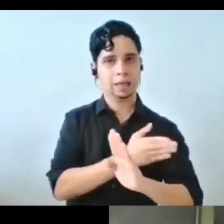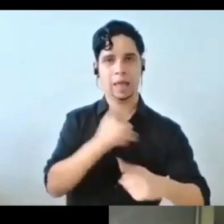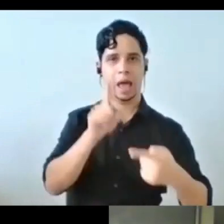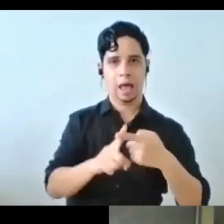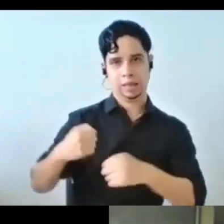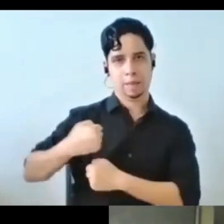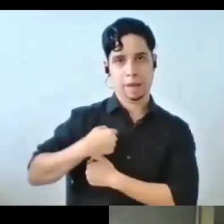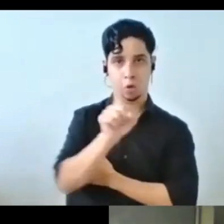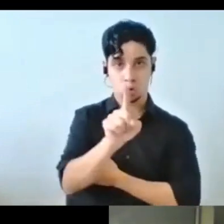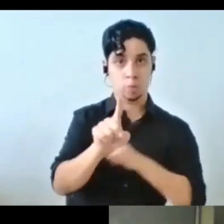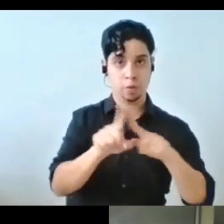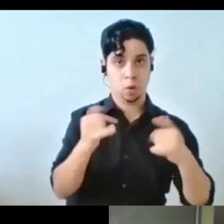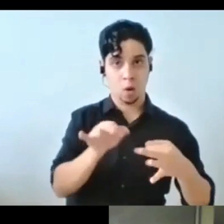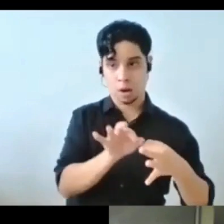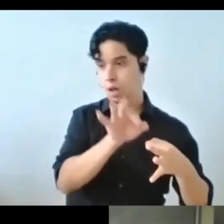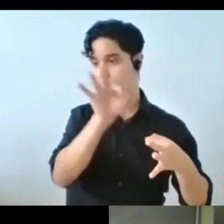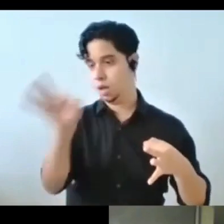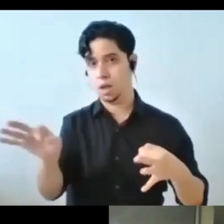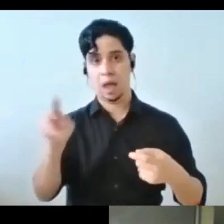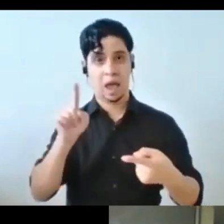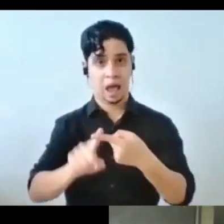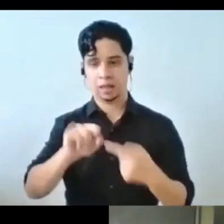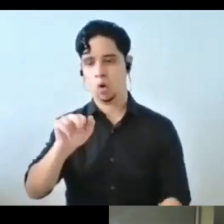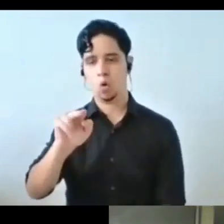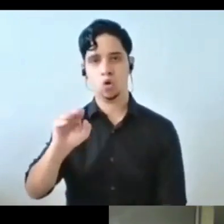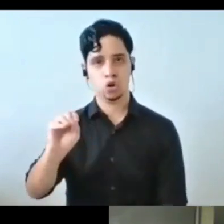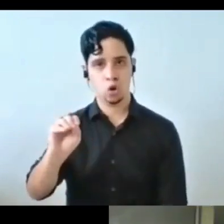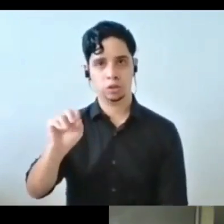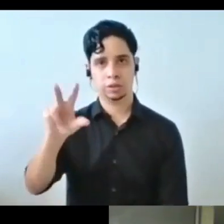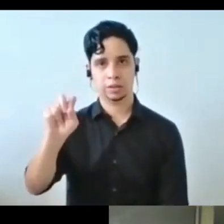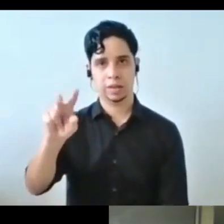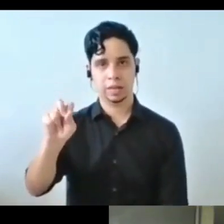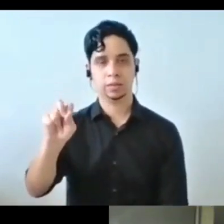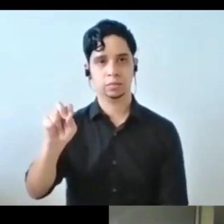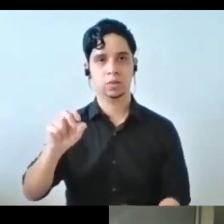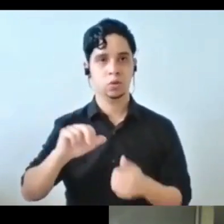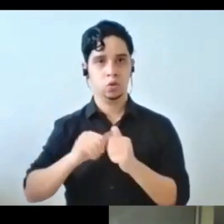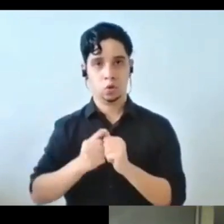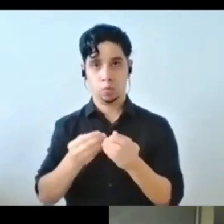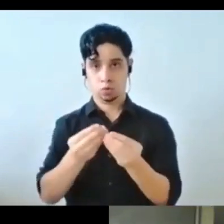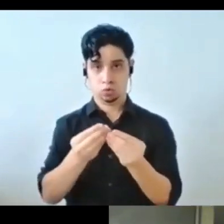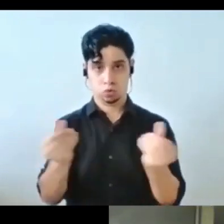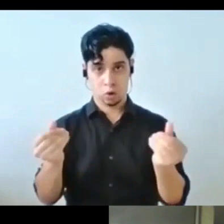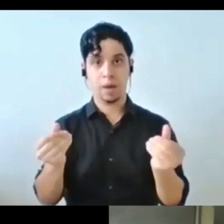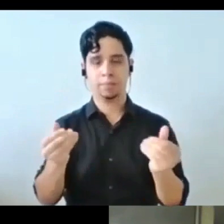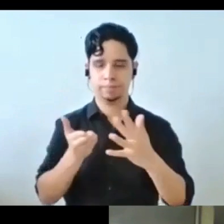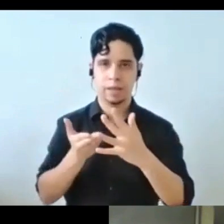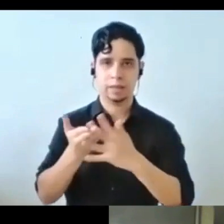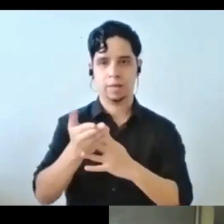a junio 30. Usted puede entrar. ¿Qué le dijimos la vez pasada? ¿Que todo se resuelve por dónde? Por